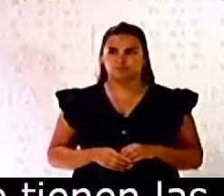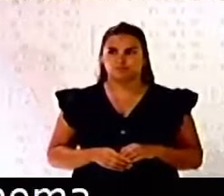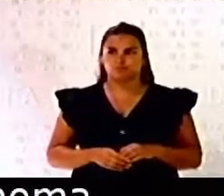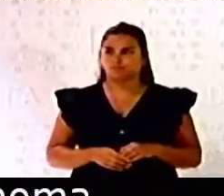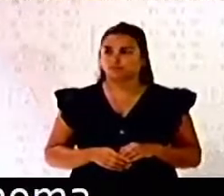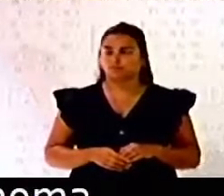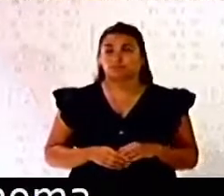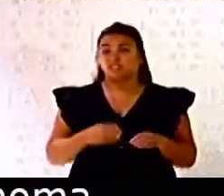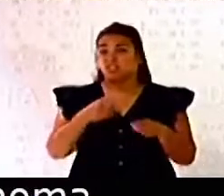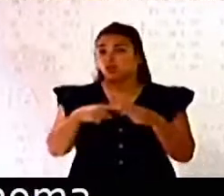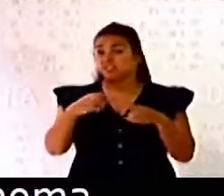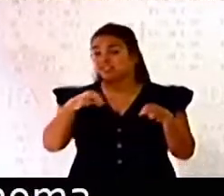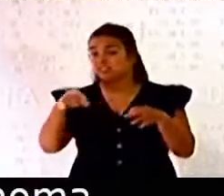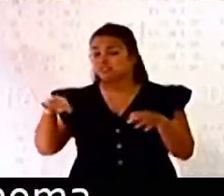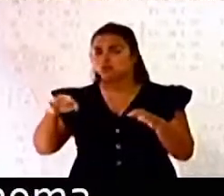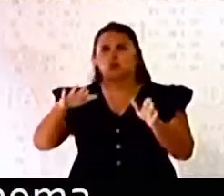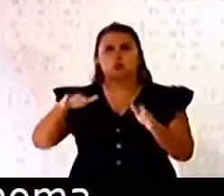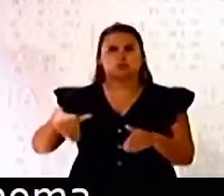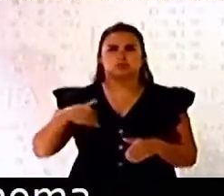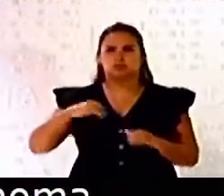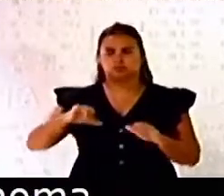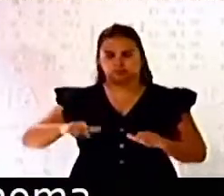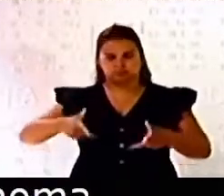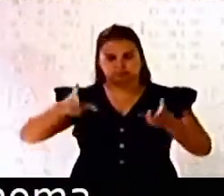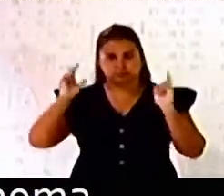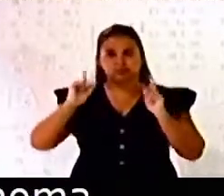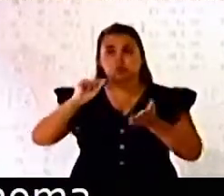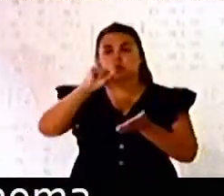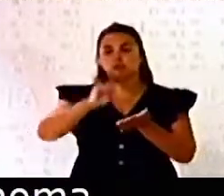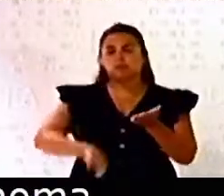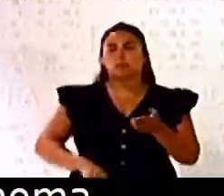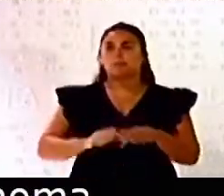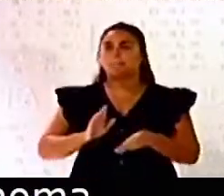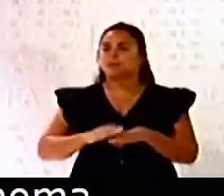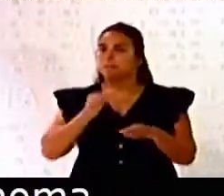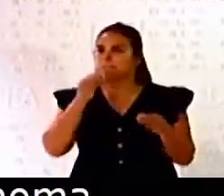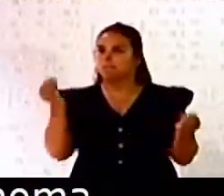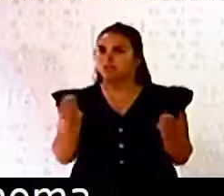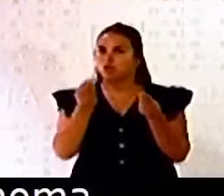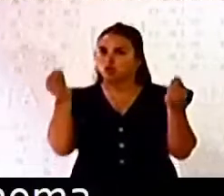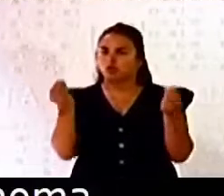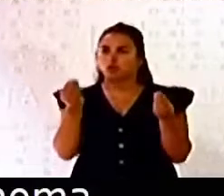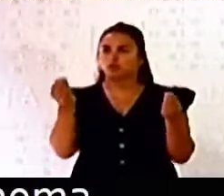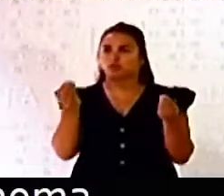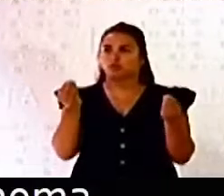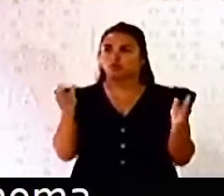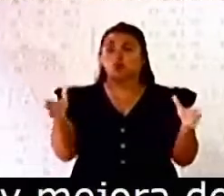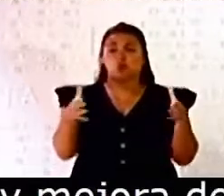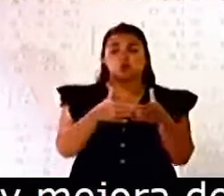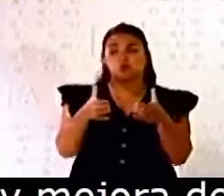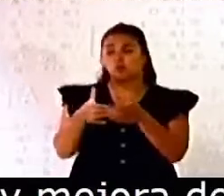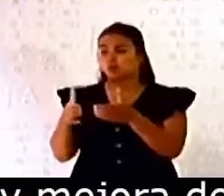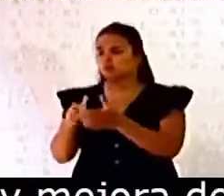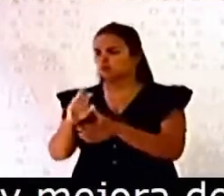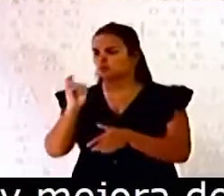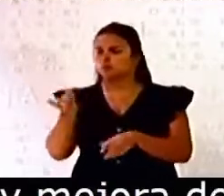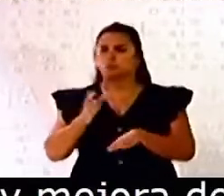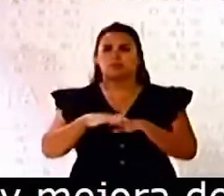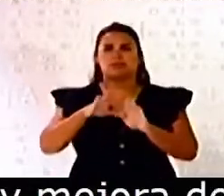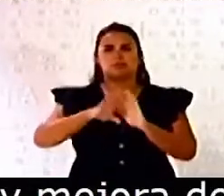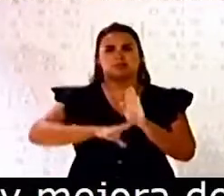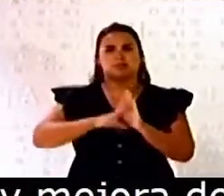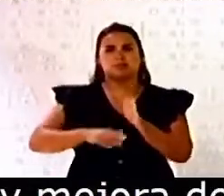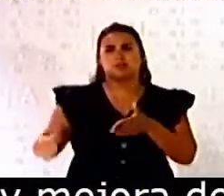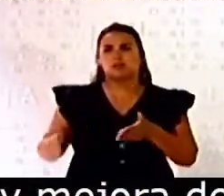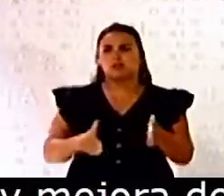de las cosas ordinarias, hemos autorizado la contratación y mejora de distintos lotes para seguir abordando el plan de